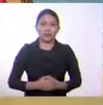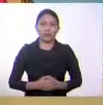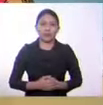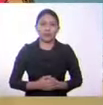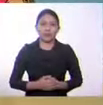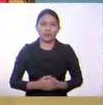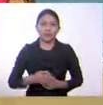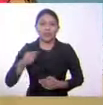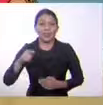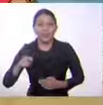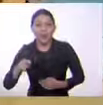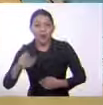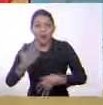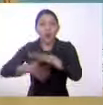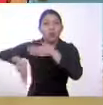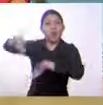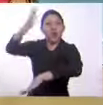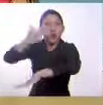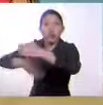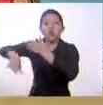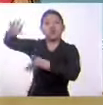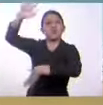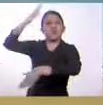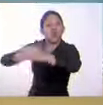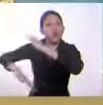Y sus juguetonas olas.